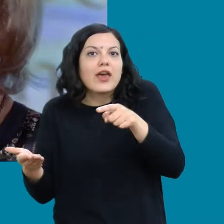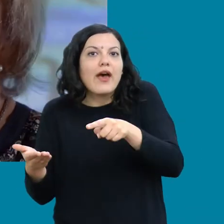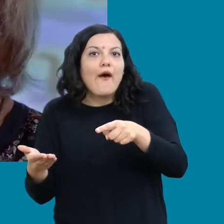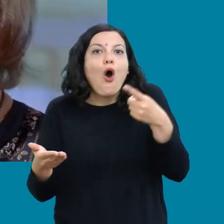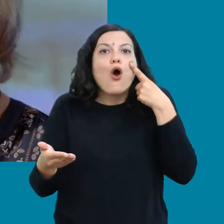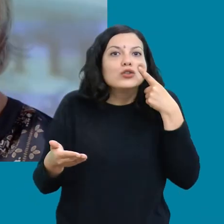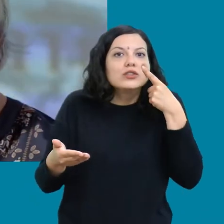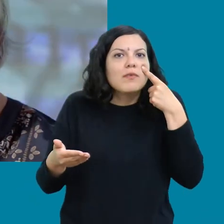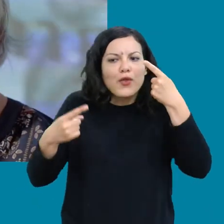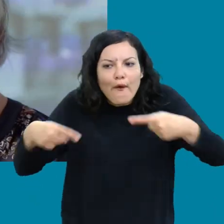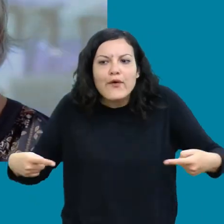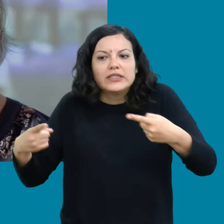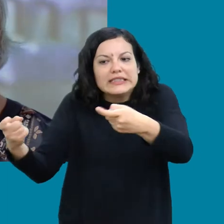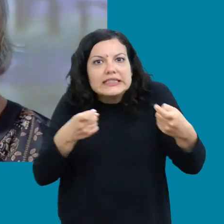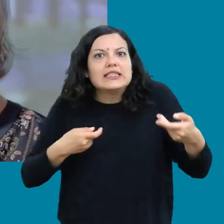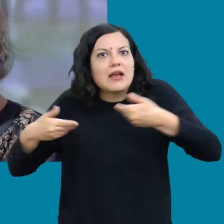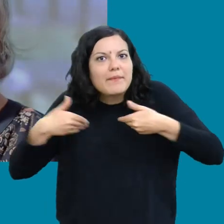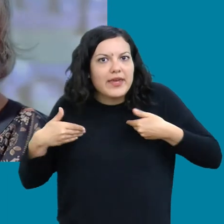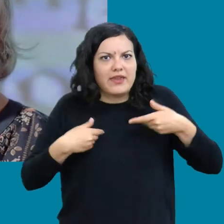y el conocimiento, no el mercado, ¿no?